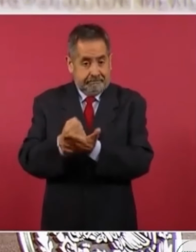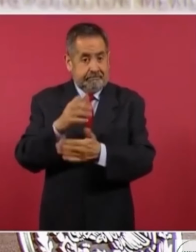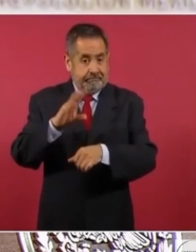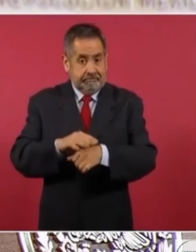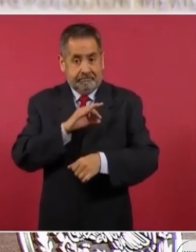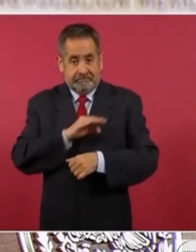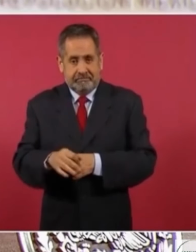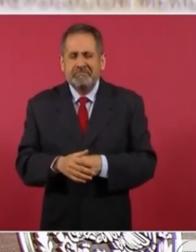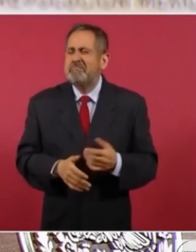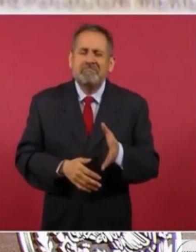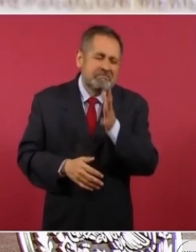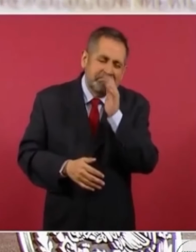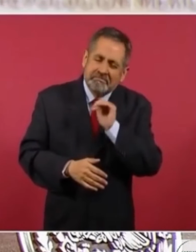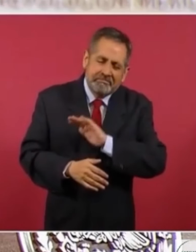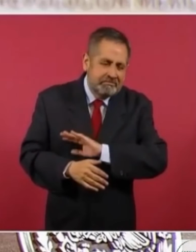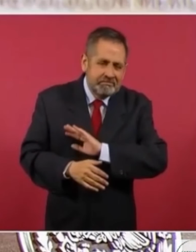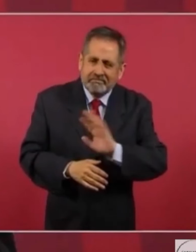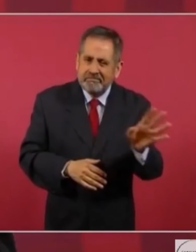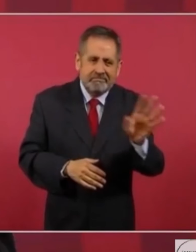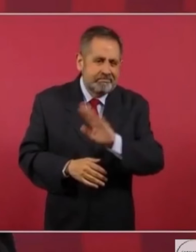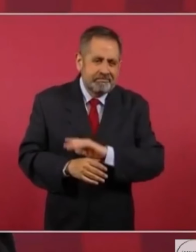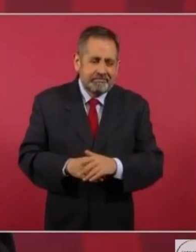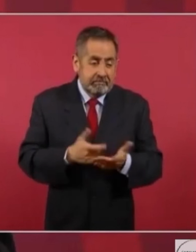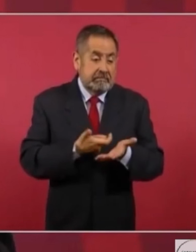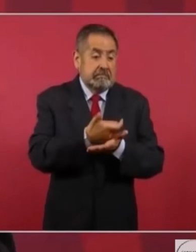o coyotes,